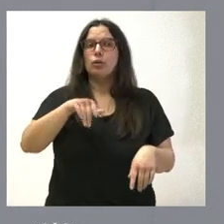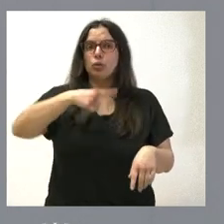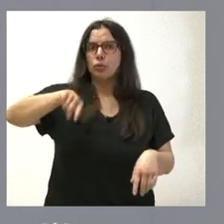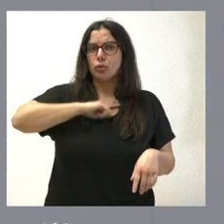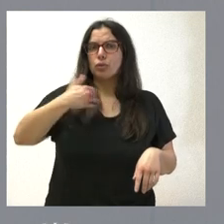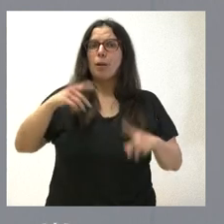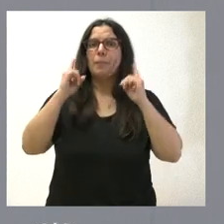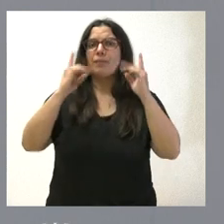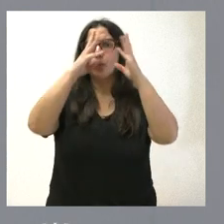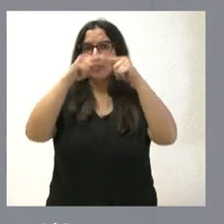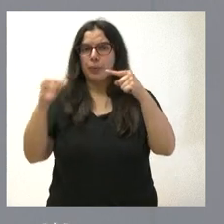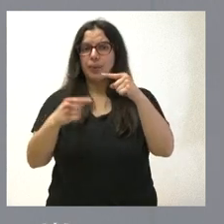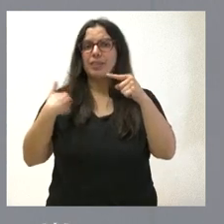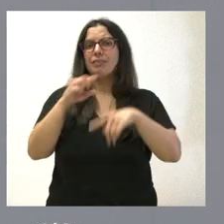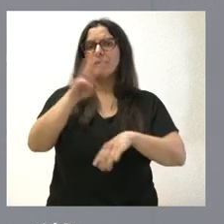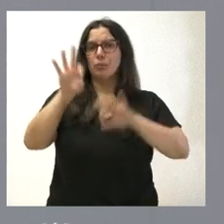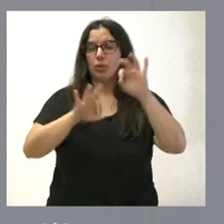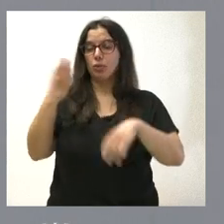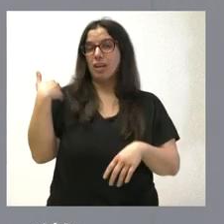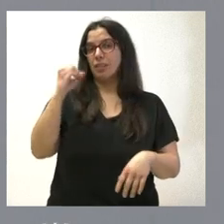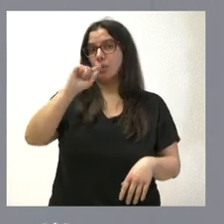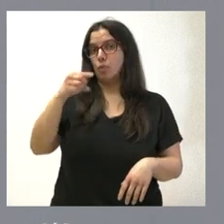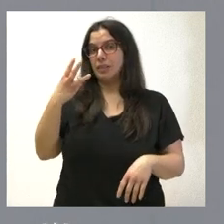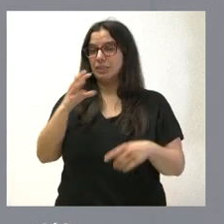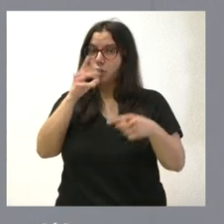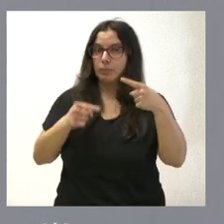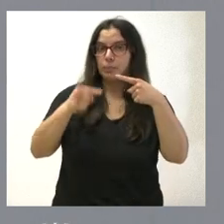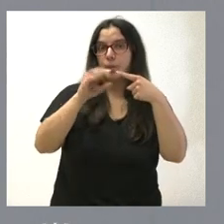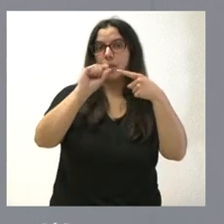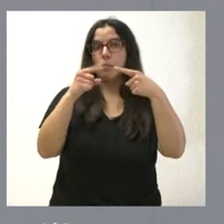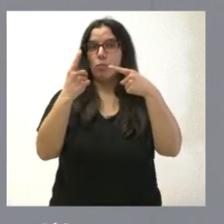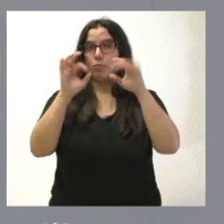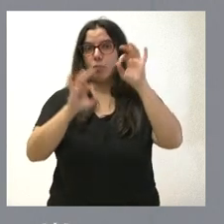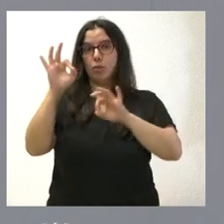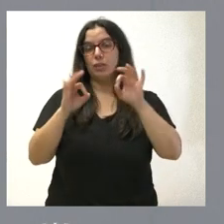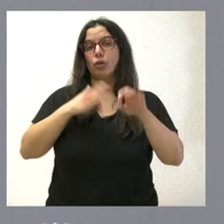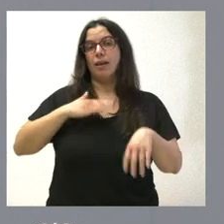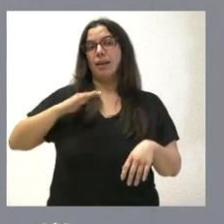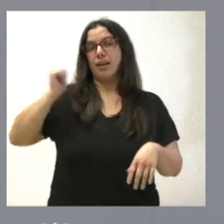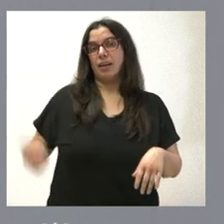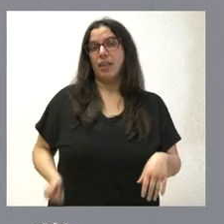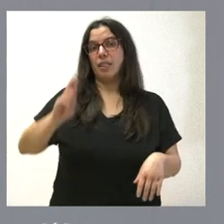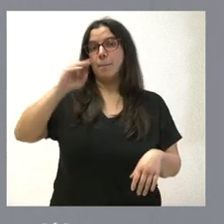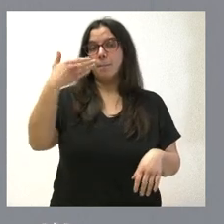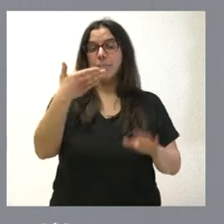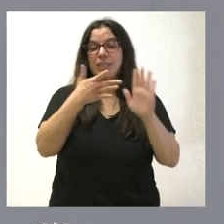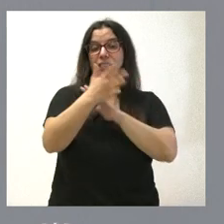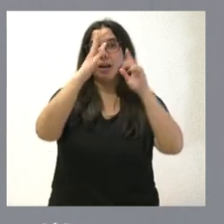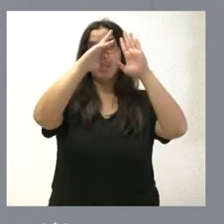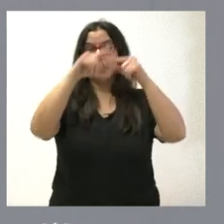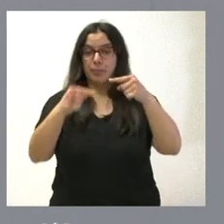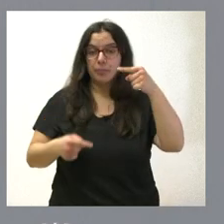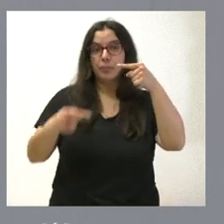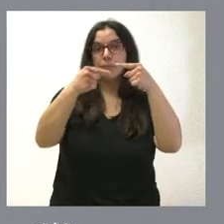déficit a la tercera parte desde el 03 hasta el 0,1 por del pib y por tanto menos déficit supone menor nivel de